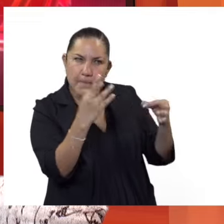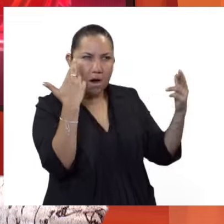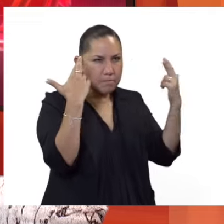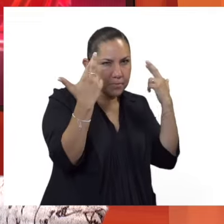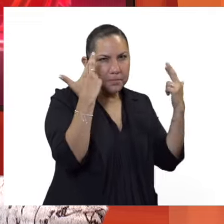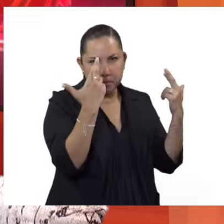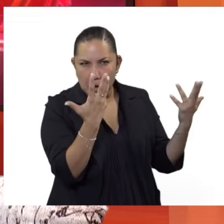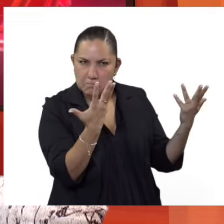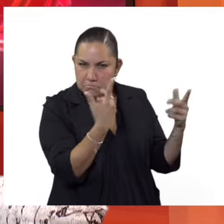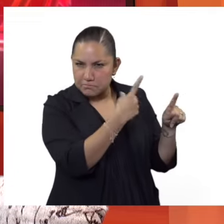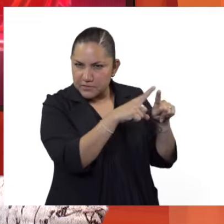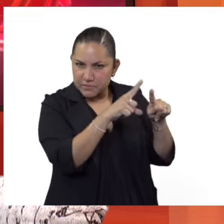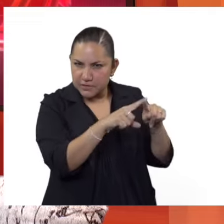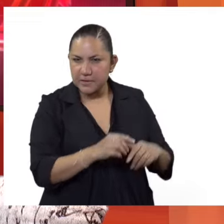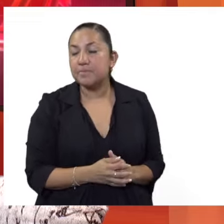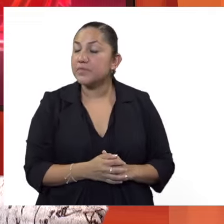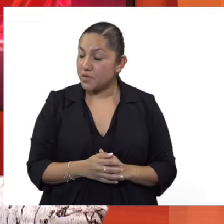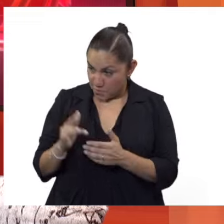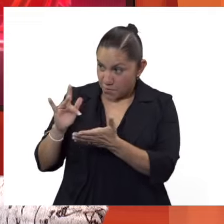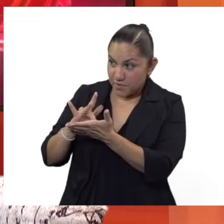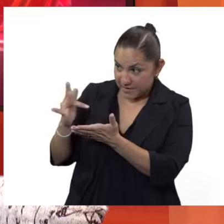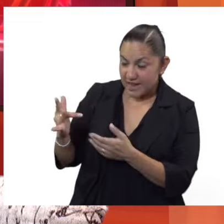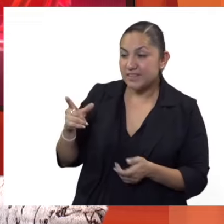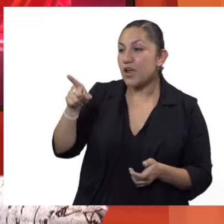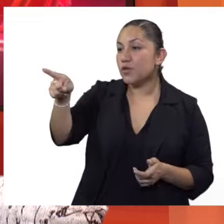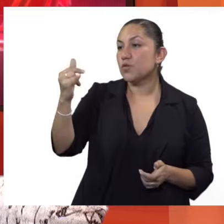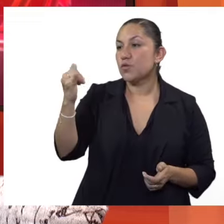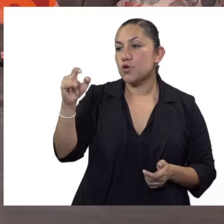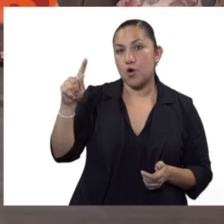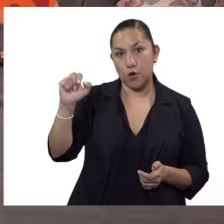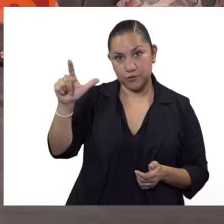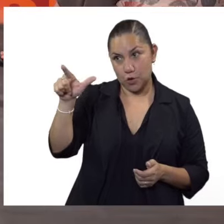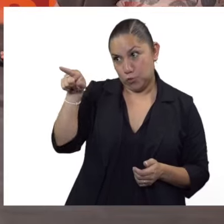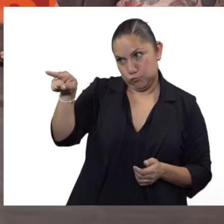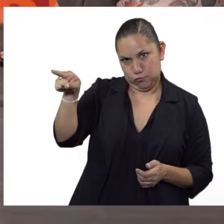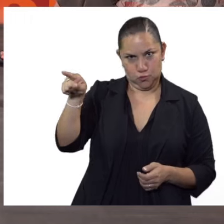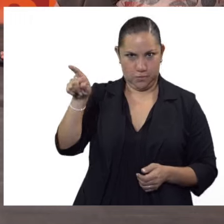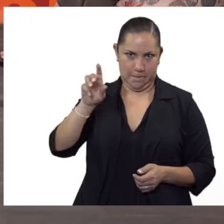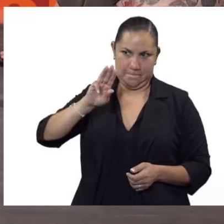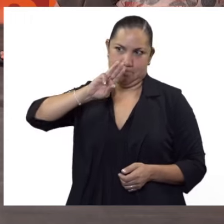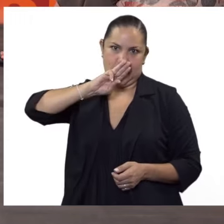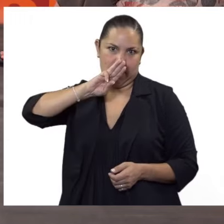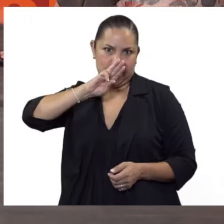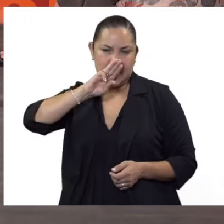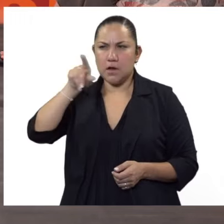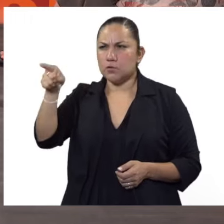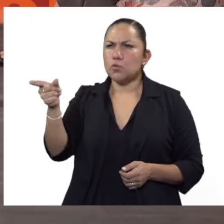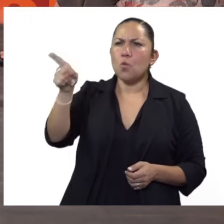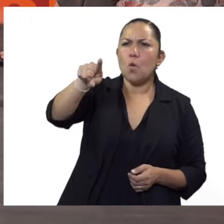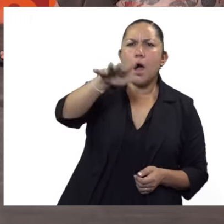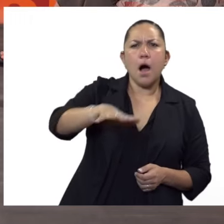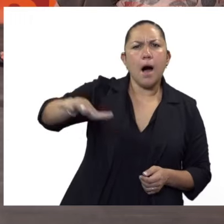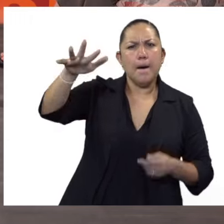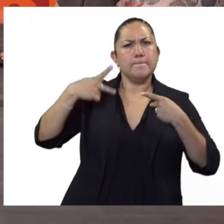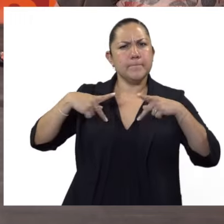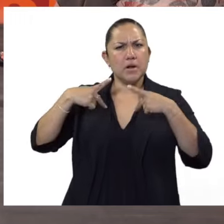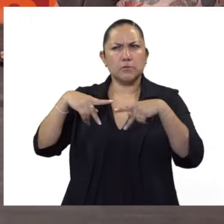lo pues como madre qué le dirías a las personas sobre la importancia de la